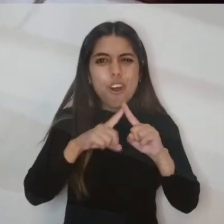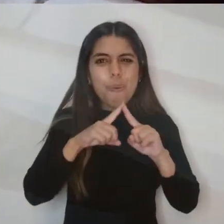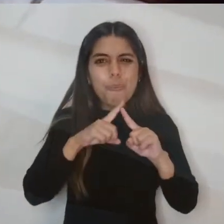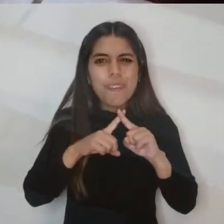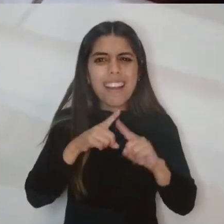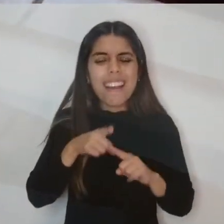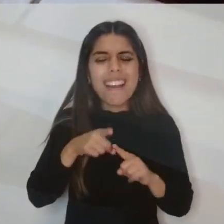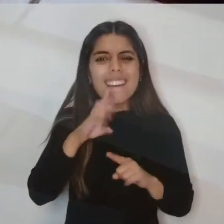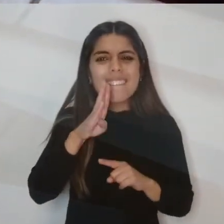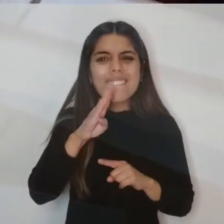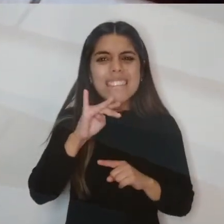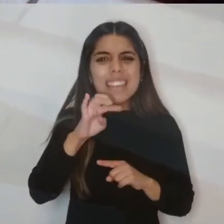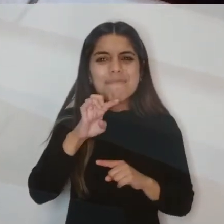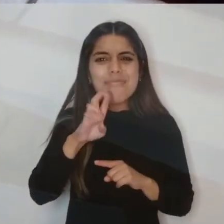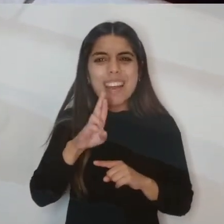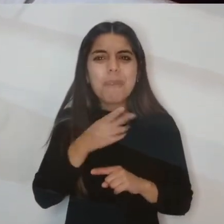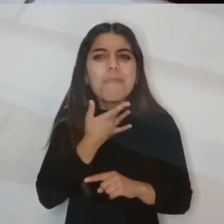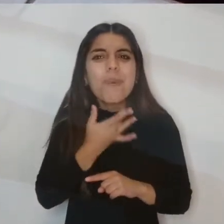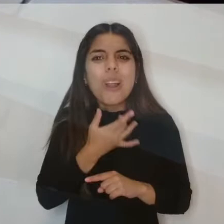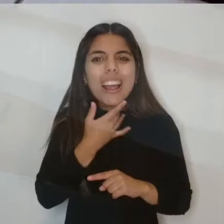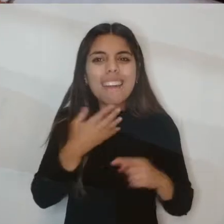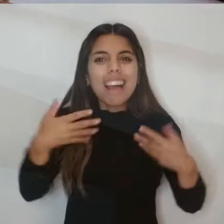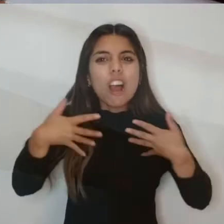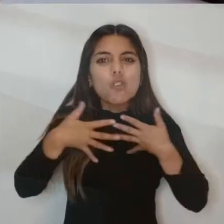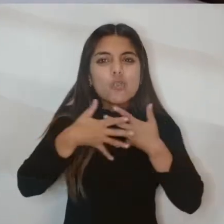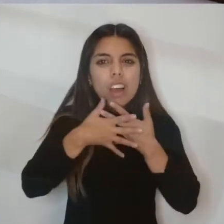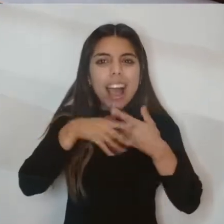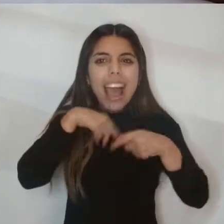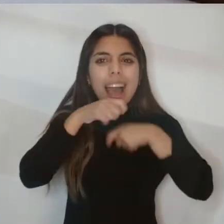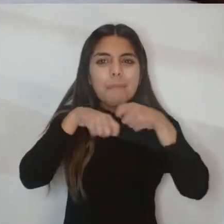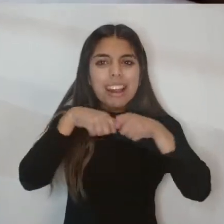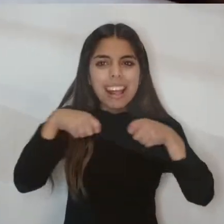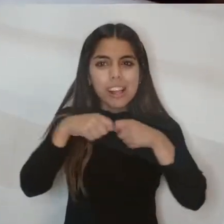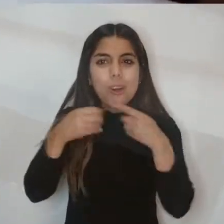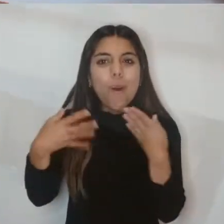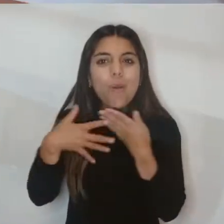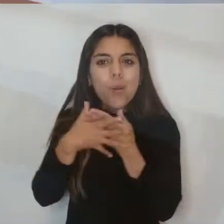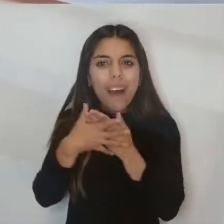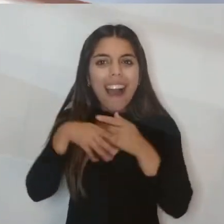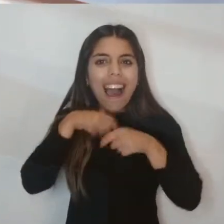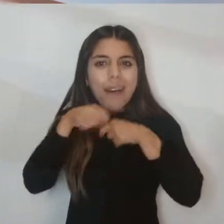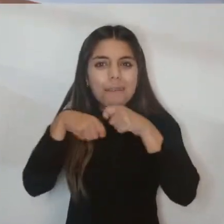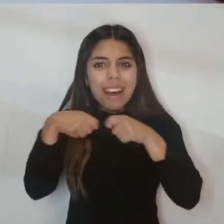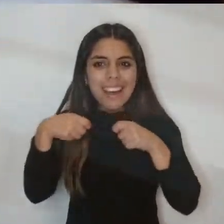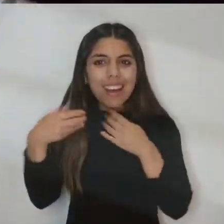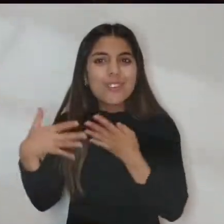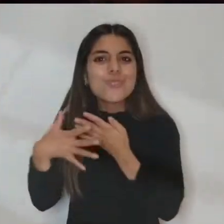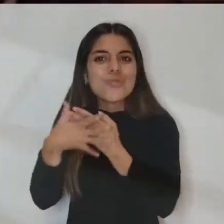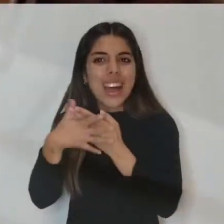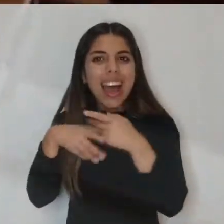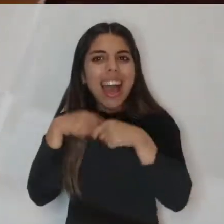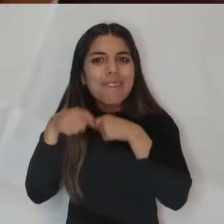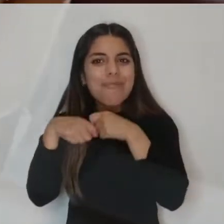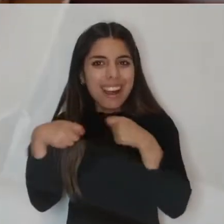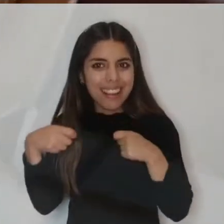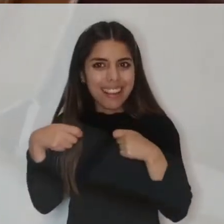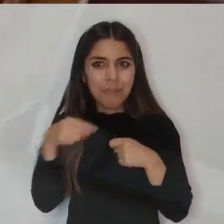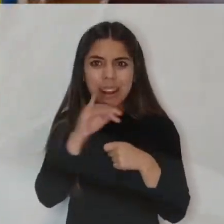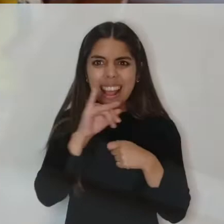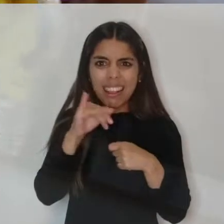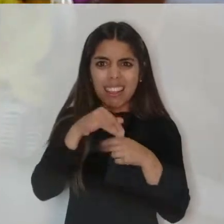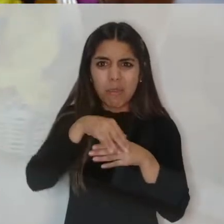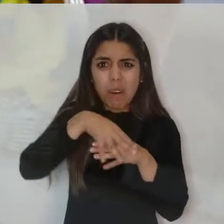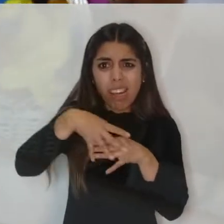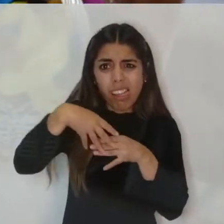Este es como que uno lo va cruzando y amarrando, porque una vez no se dé, cuando uno empieza a tejer, como que el tejido no se vaya, porque quede